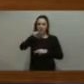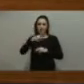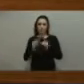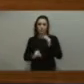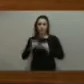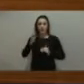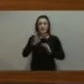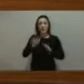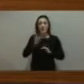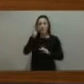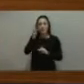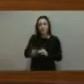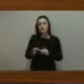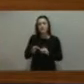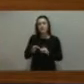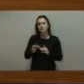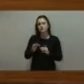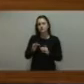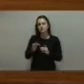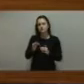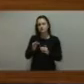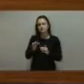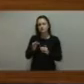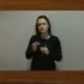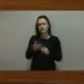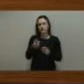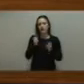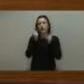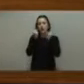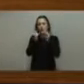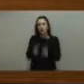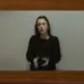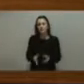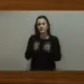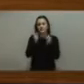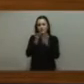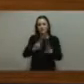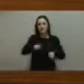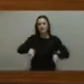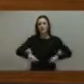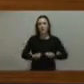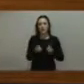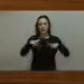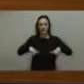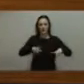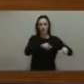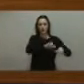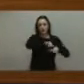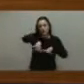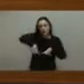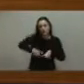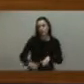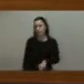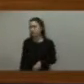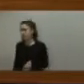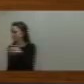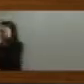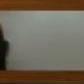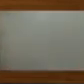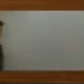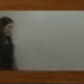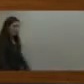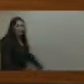basura por encima de lo que estaba de la cota natural de los terrenos colindantes. Están poniendo las bolsas de